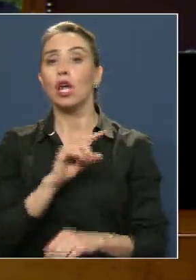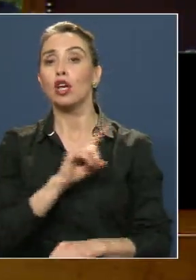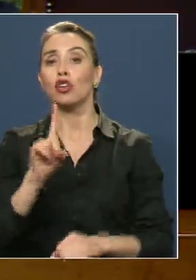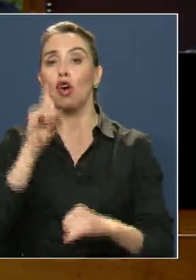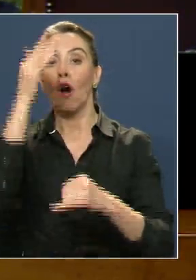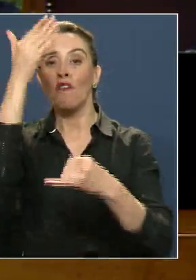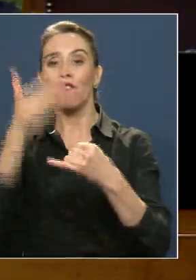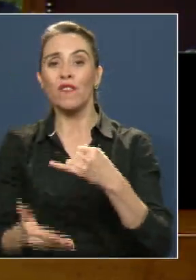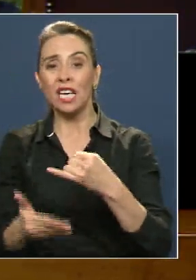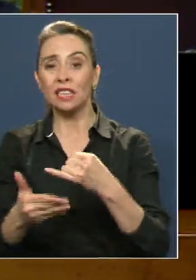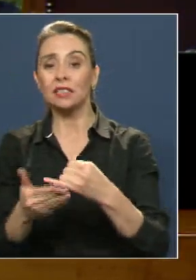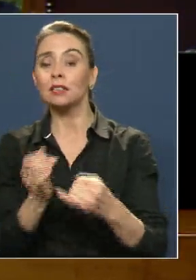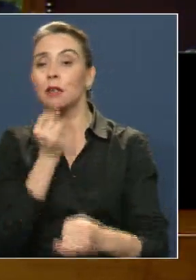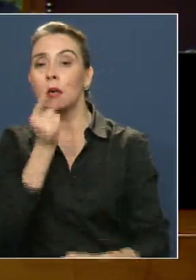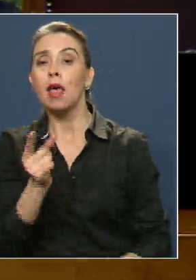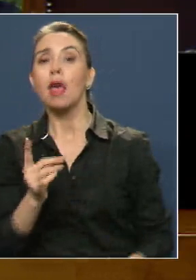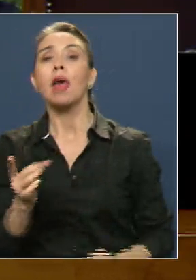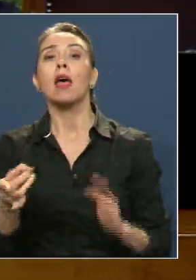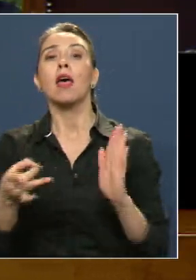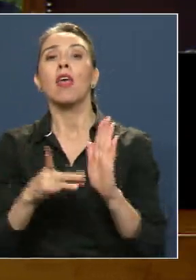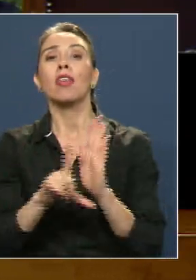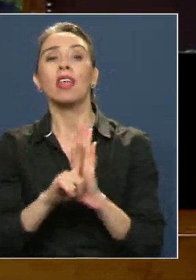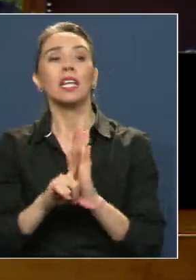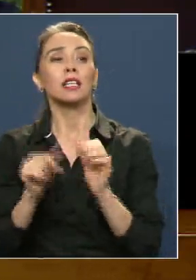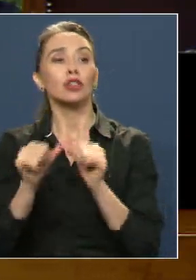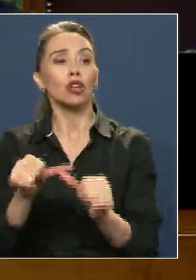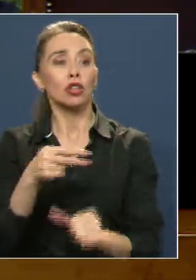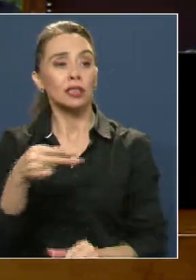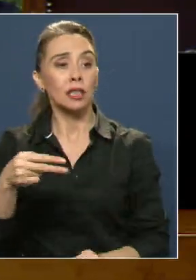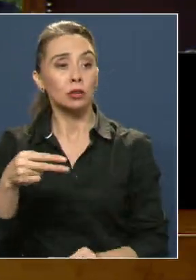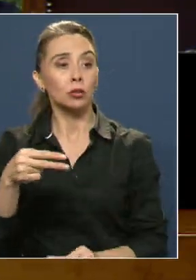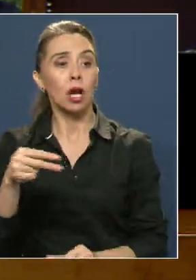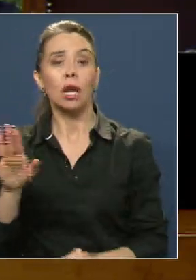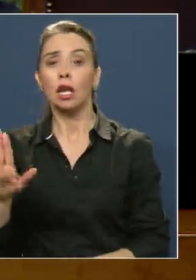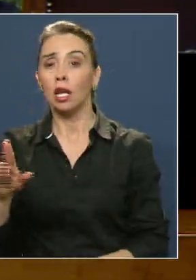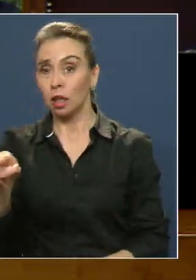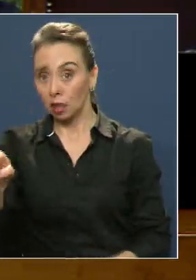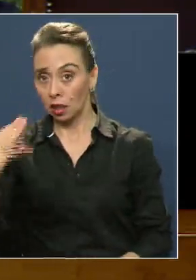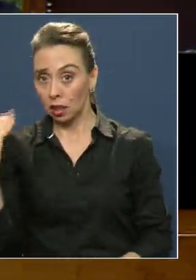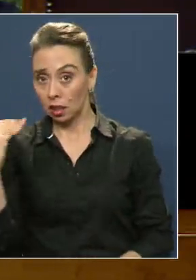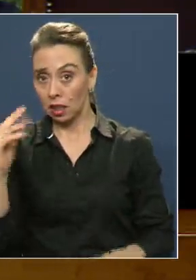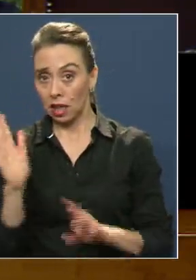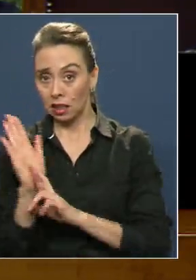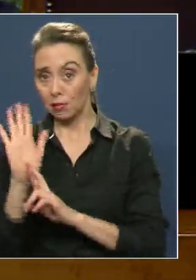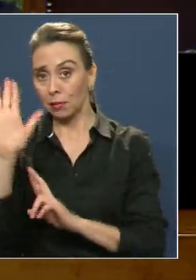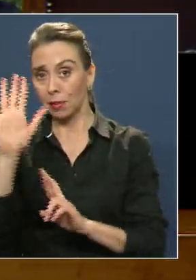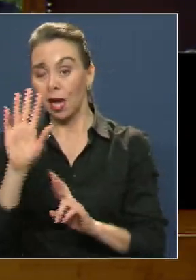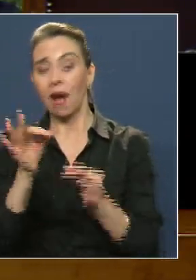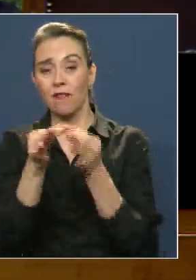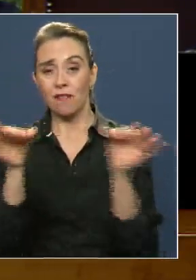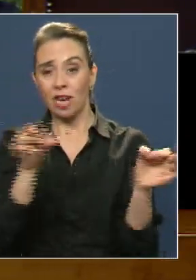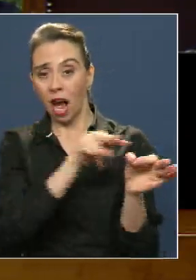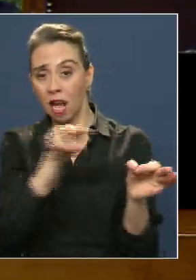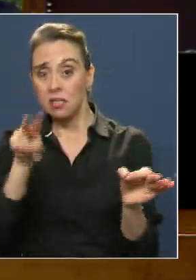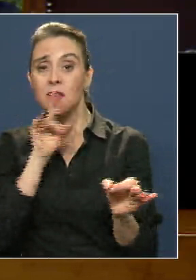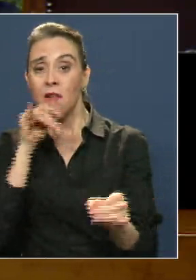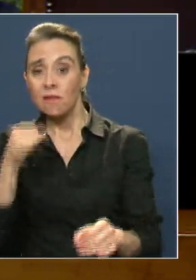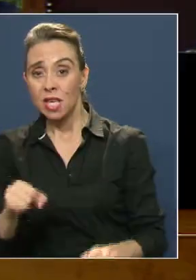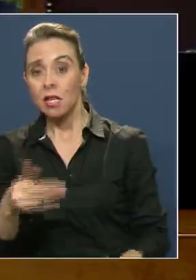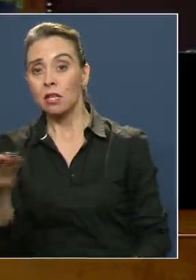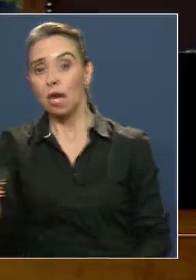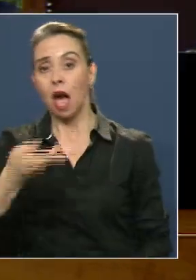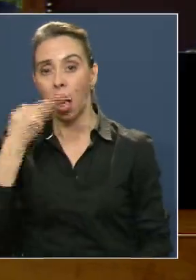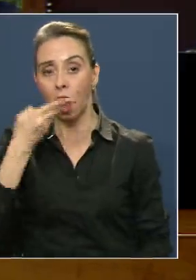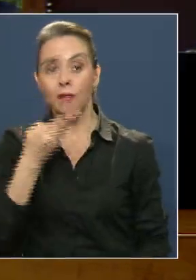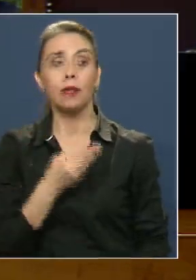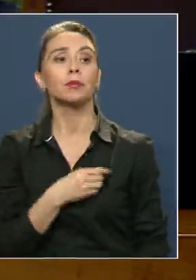imprescriptibles los delitos sexuales en contra de menores. Punto de reglamento. Termino de leer, diputado, y le ofrezco la palabra.